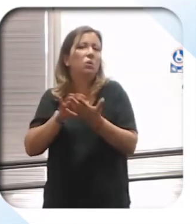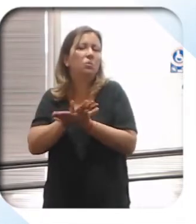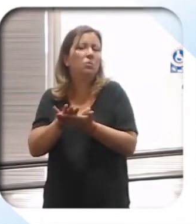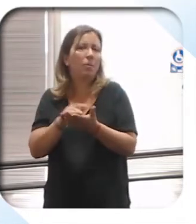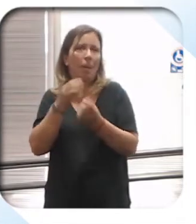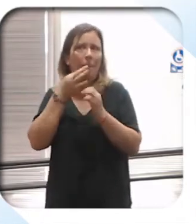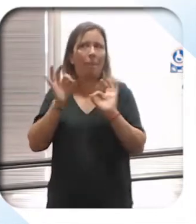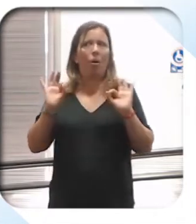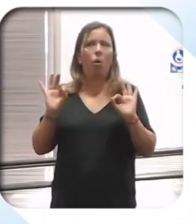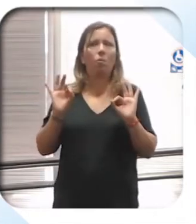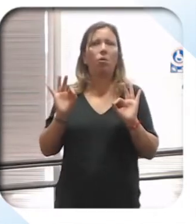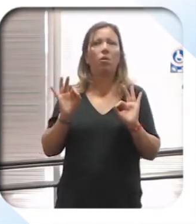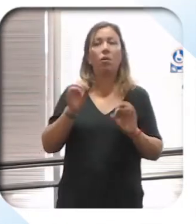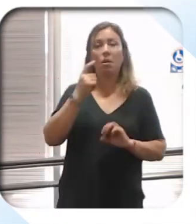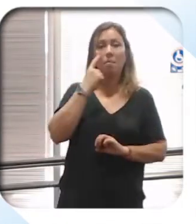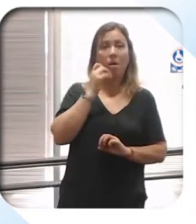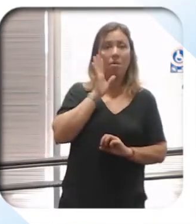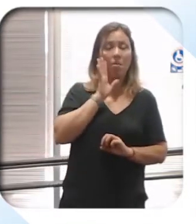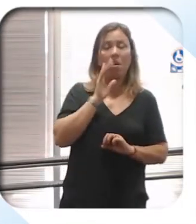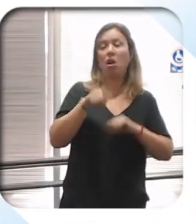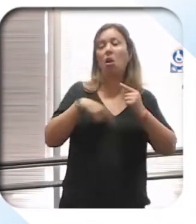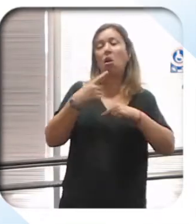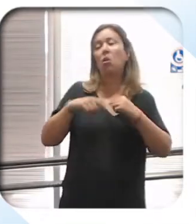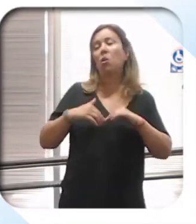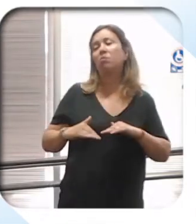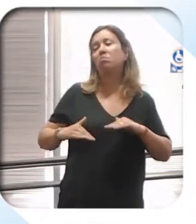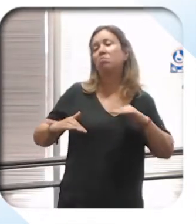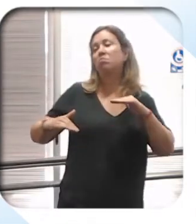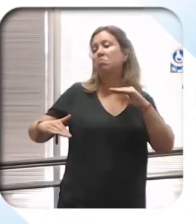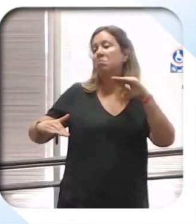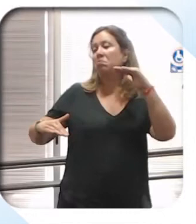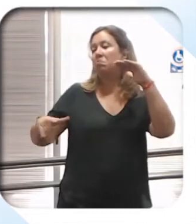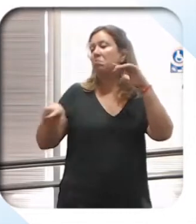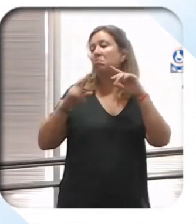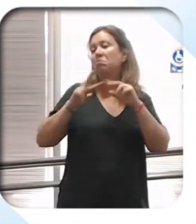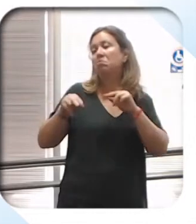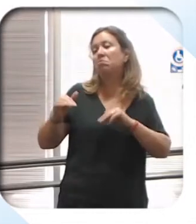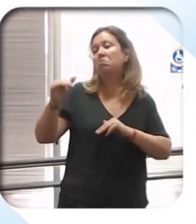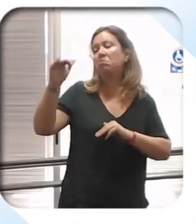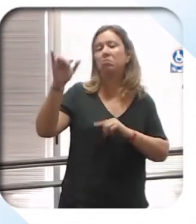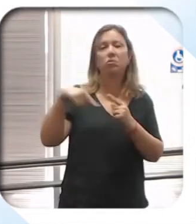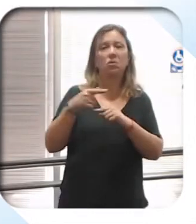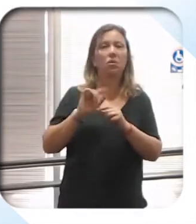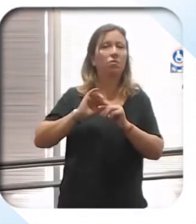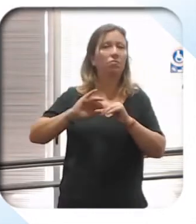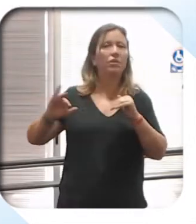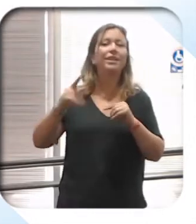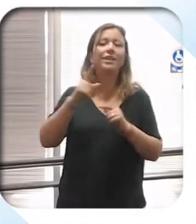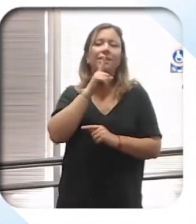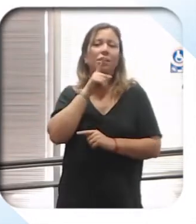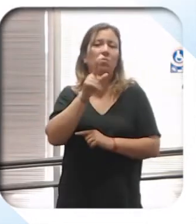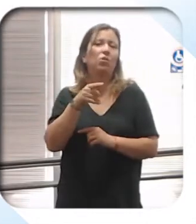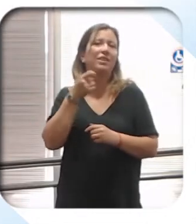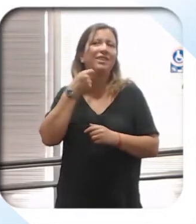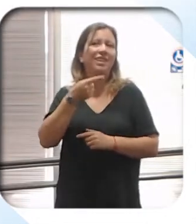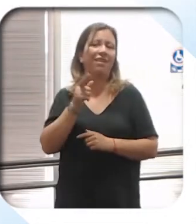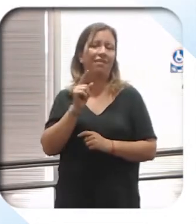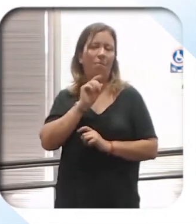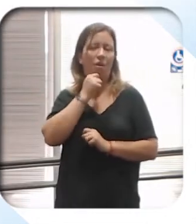el padre y la madre siguen y continúan en ese camino del silencio. Por eso los silencios convenientes.